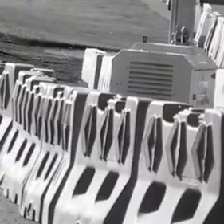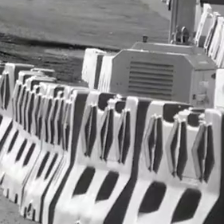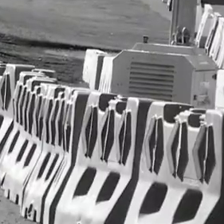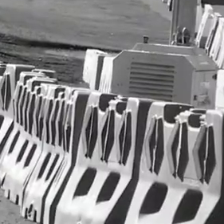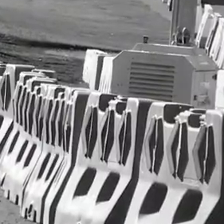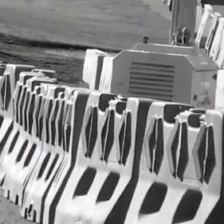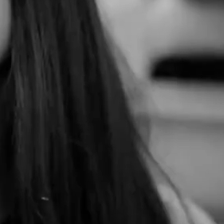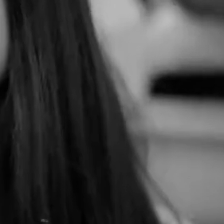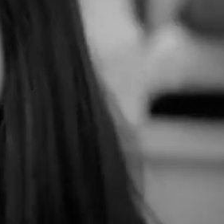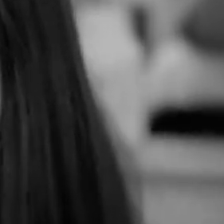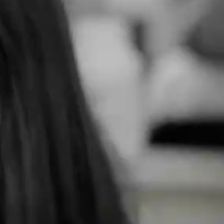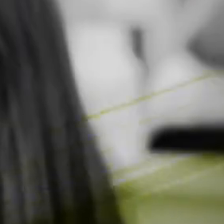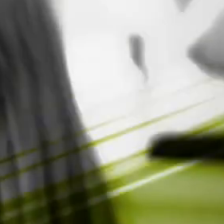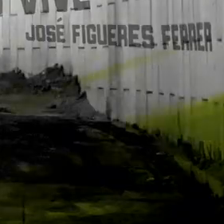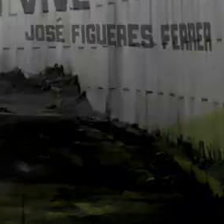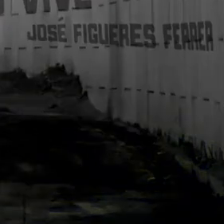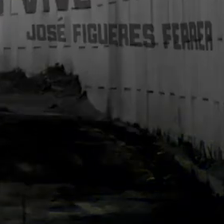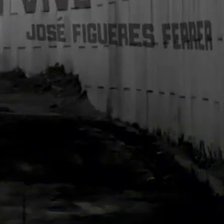iniciativa